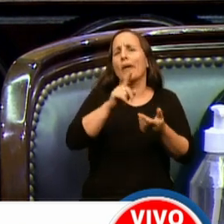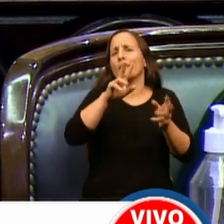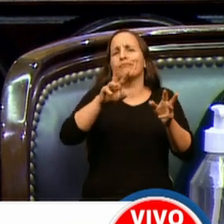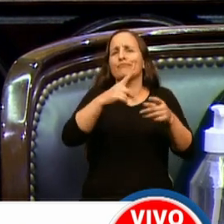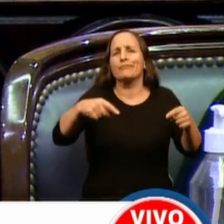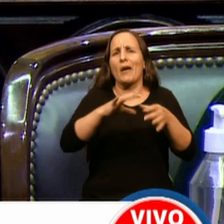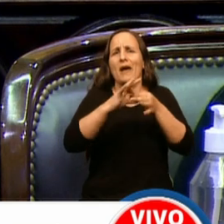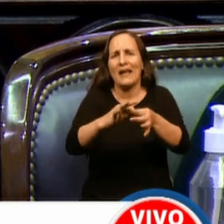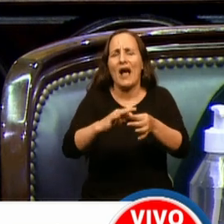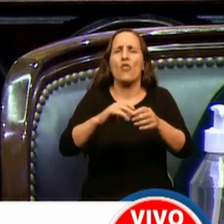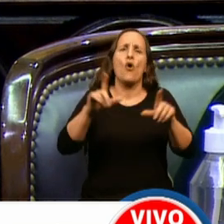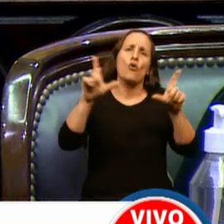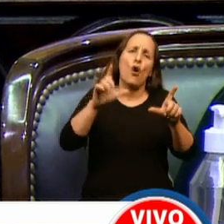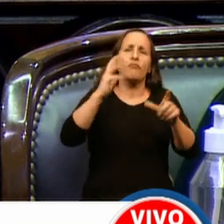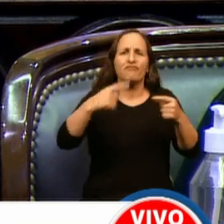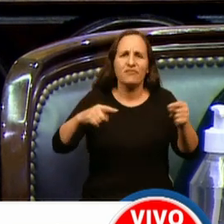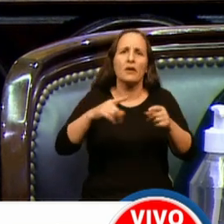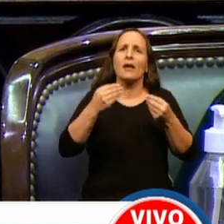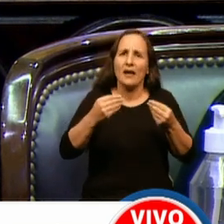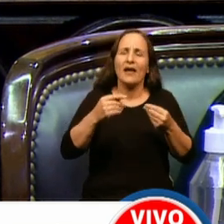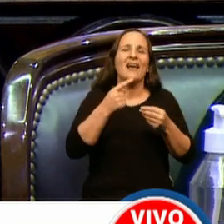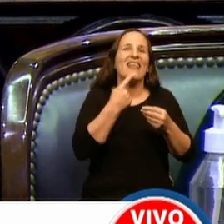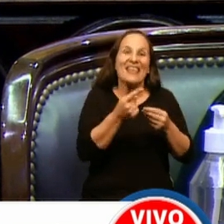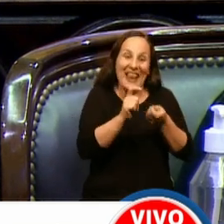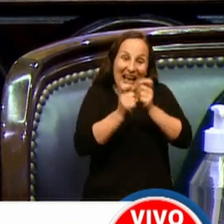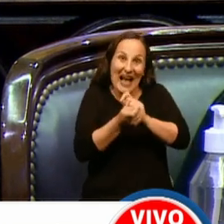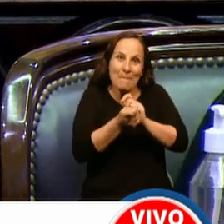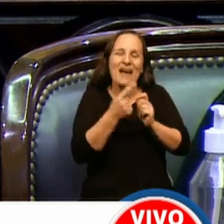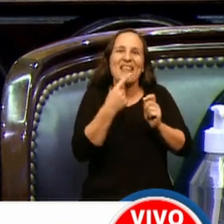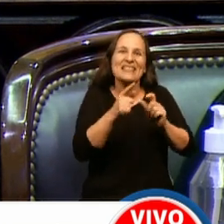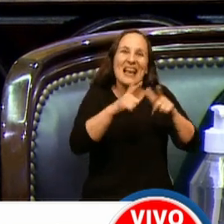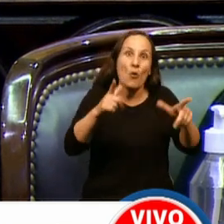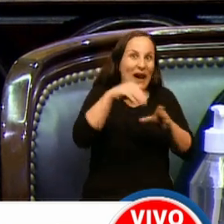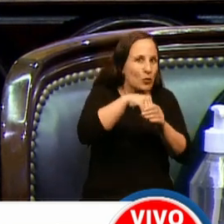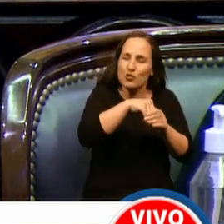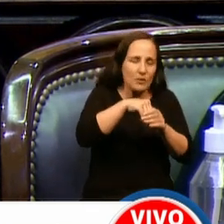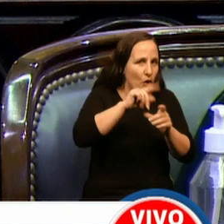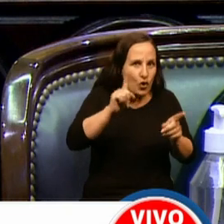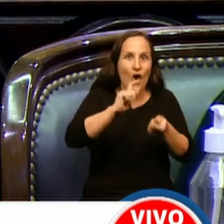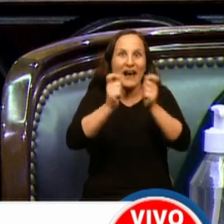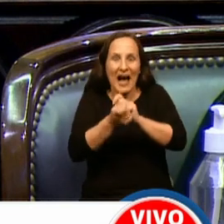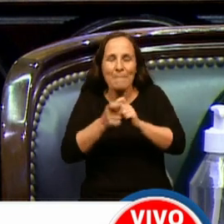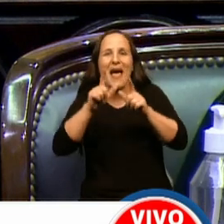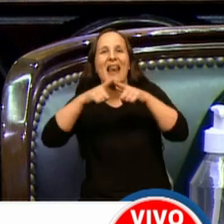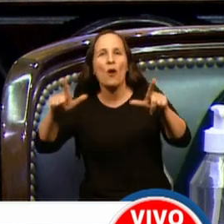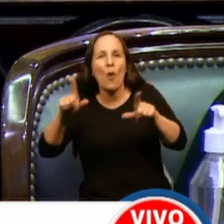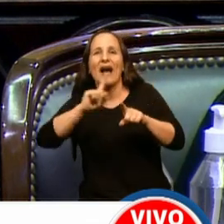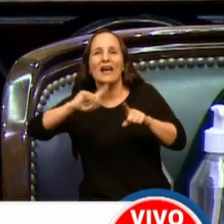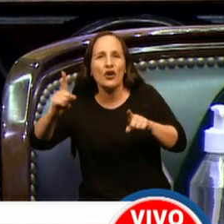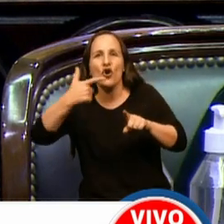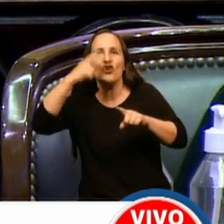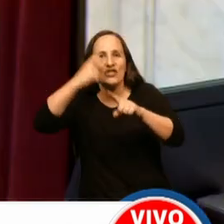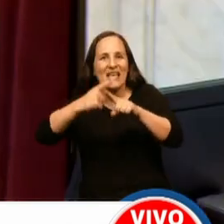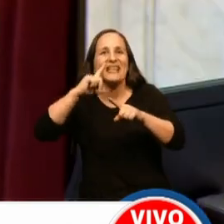de comunicación es decir promover el lenguaje no sexista y demás de ese inciso gracias